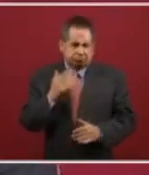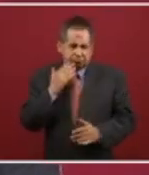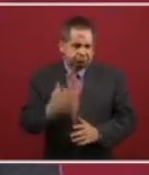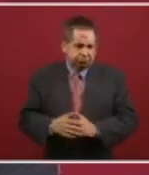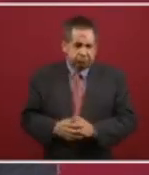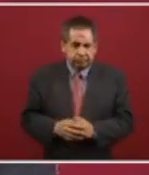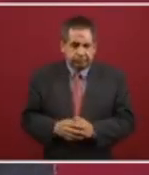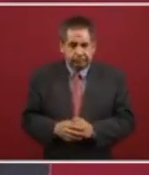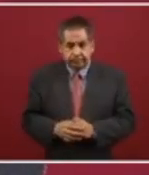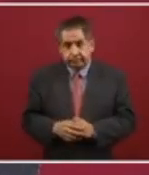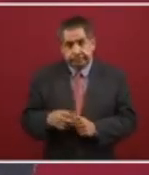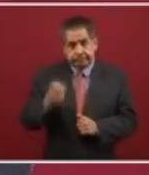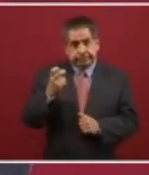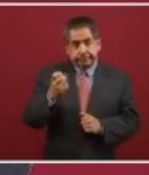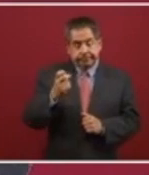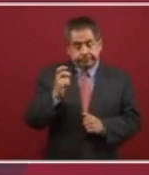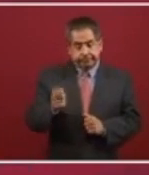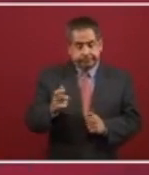que es otra manera